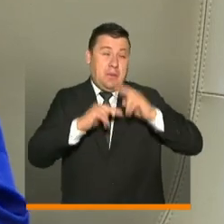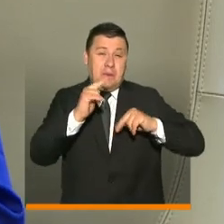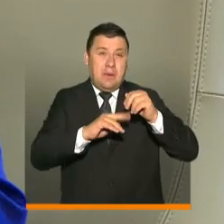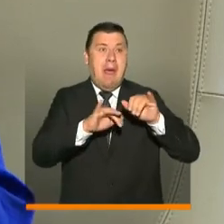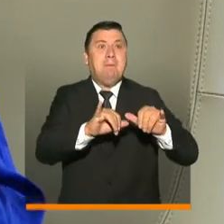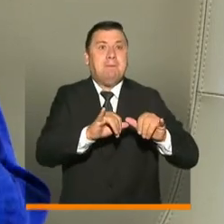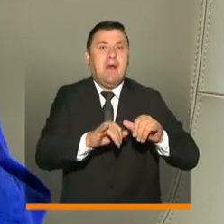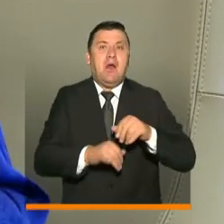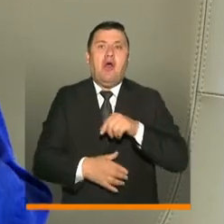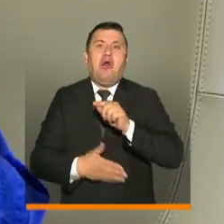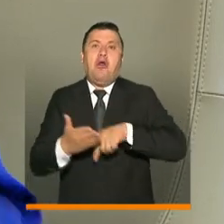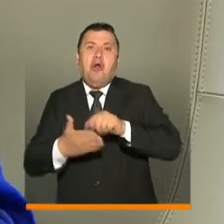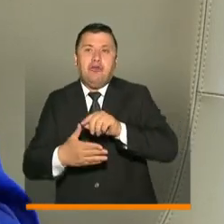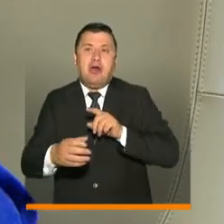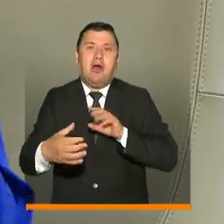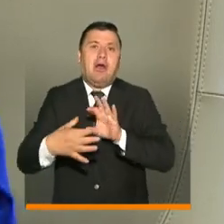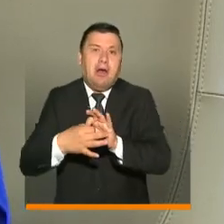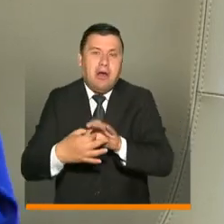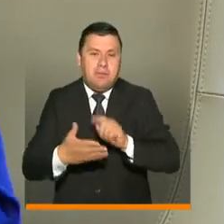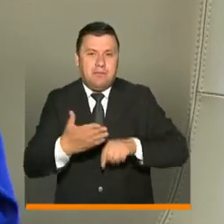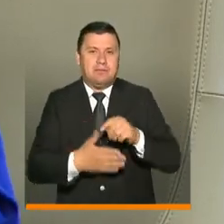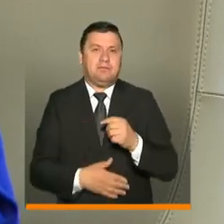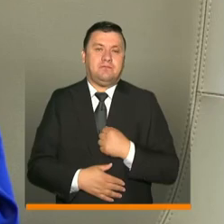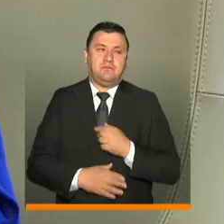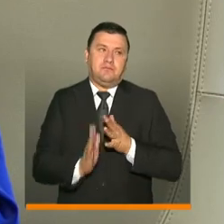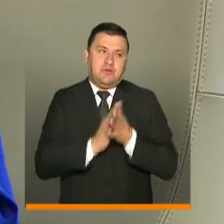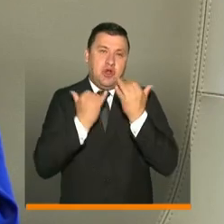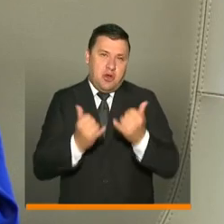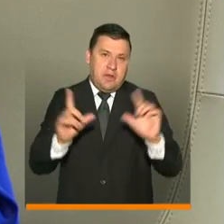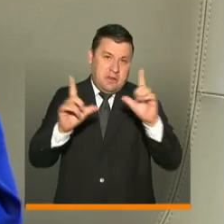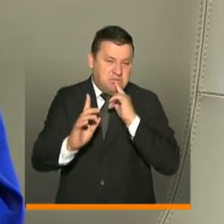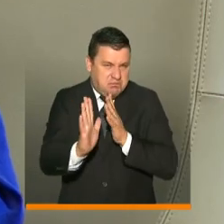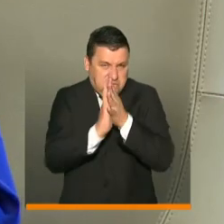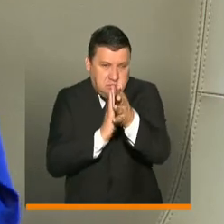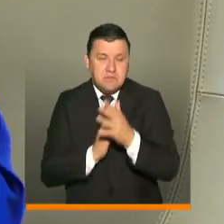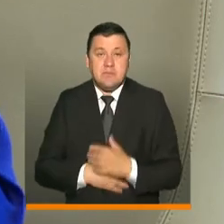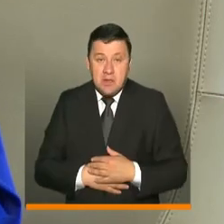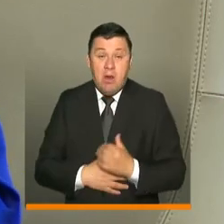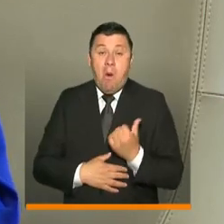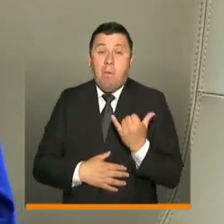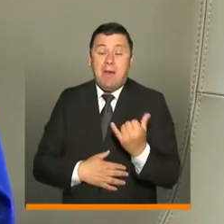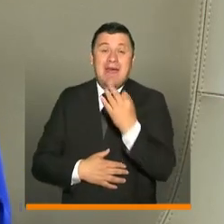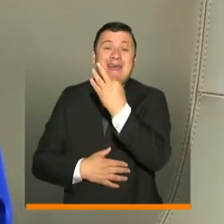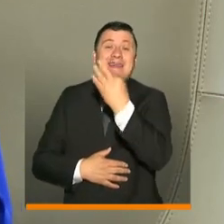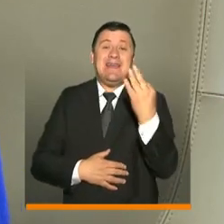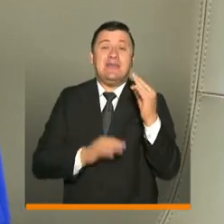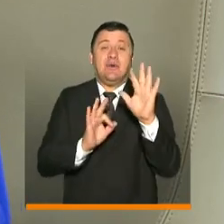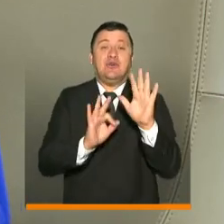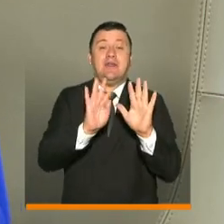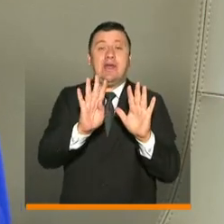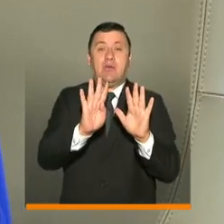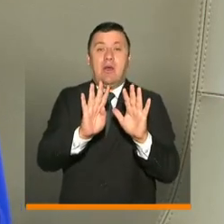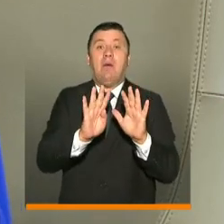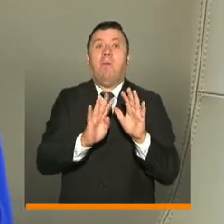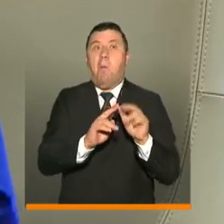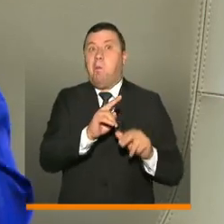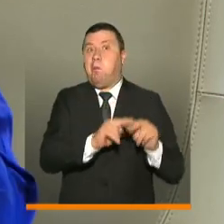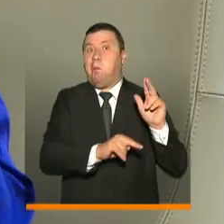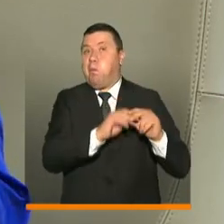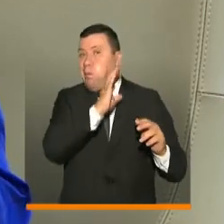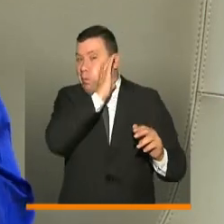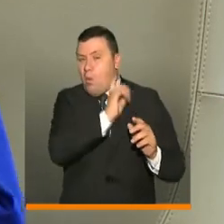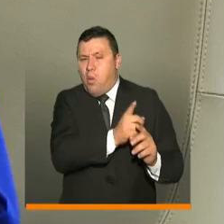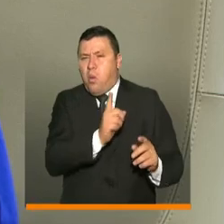en pocos contratistas, etcétera, incumplimientos. ¿Qué le puedo contar hoy a los televidentes? Tenemos 389 procesos que están en obra,